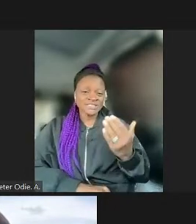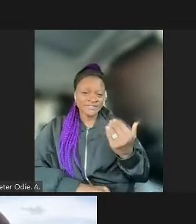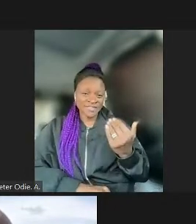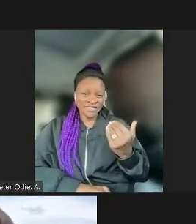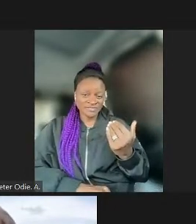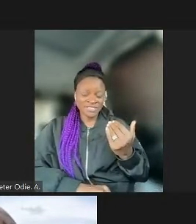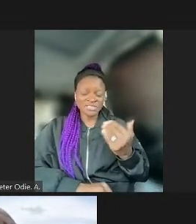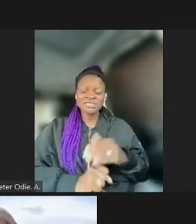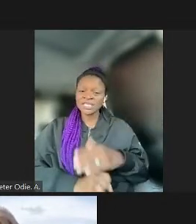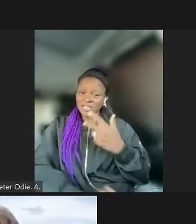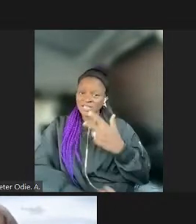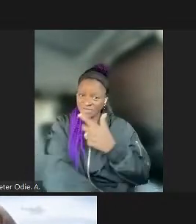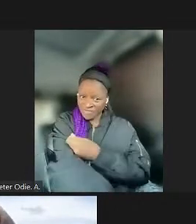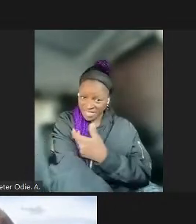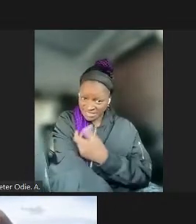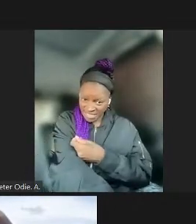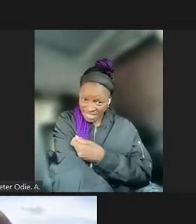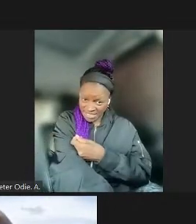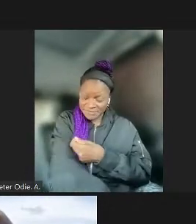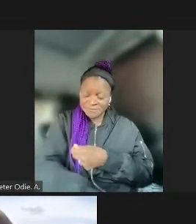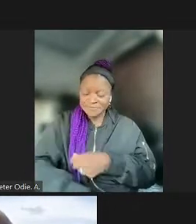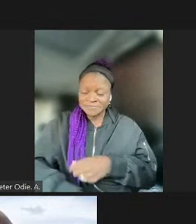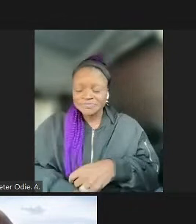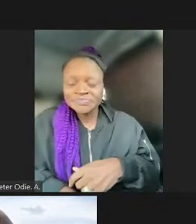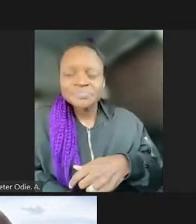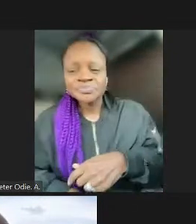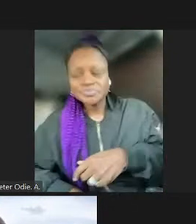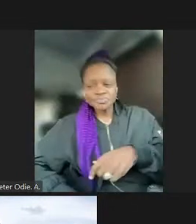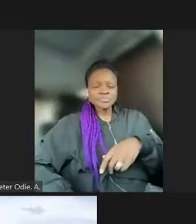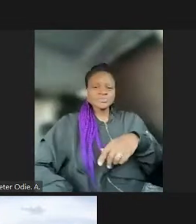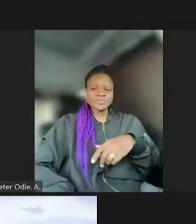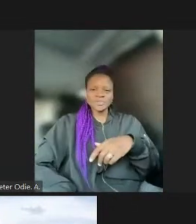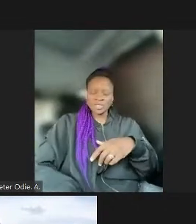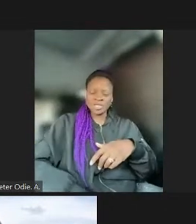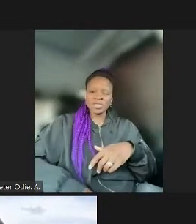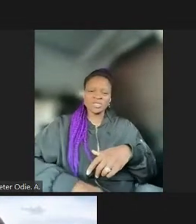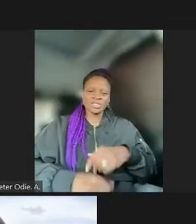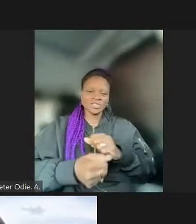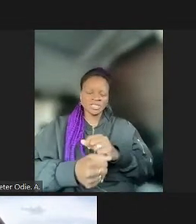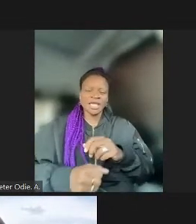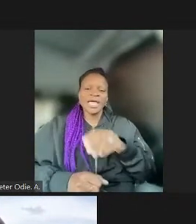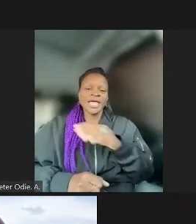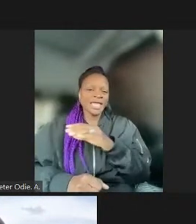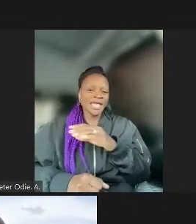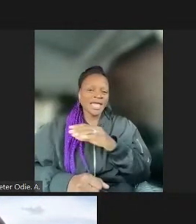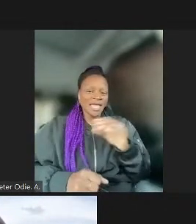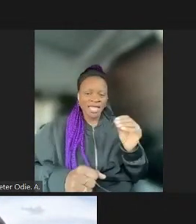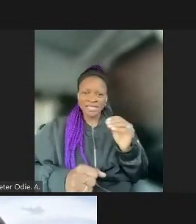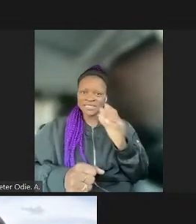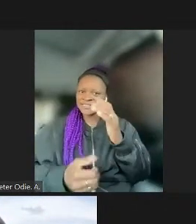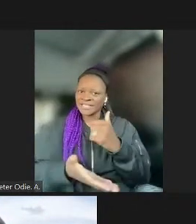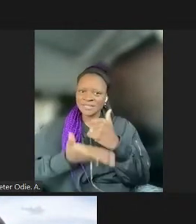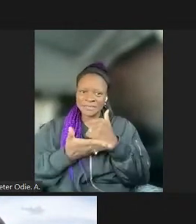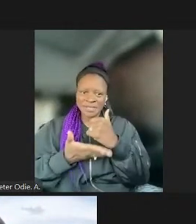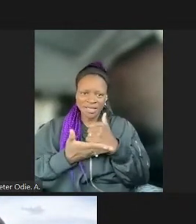70% de las vacunas de los vacunados de 12 arriba están vacunados ahorita.